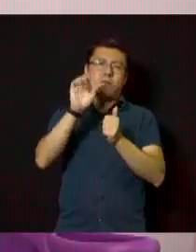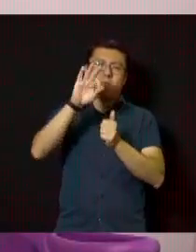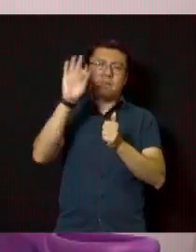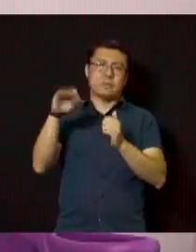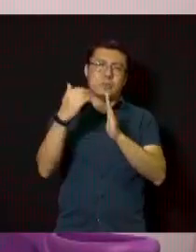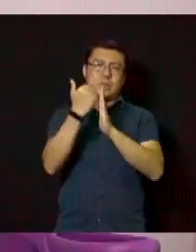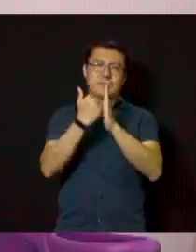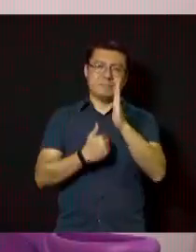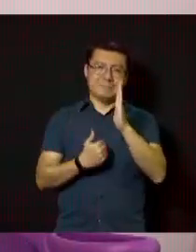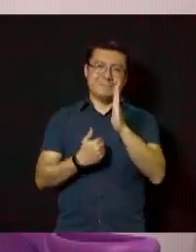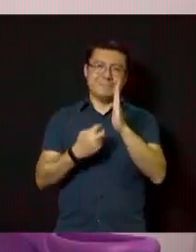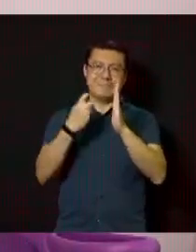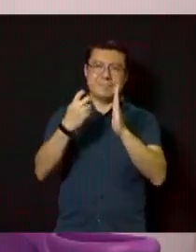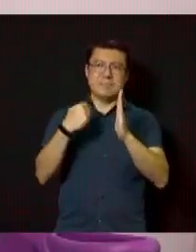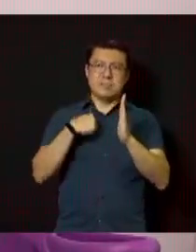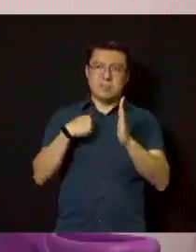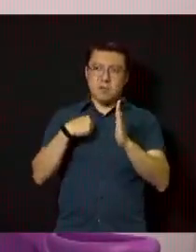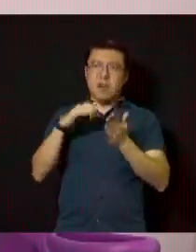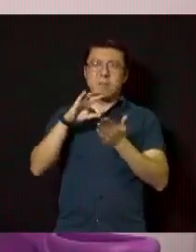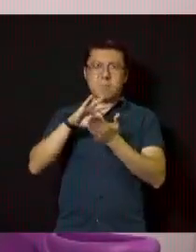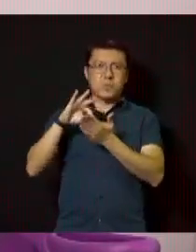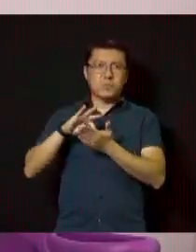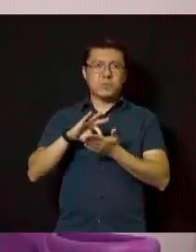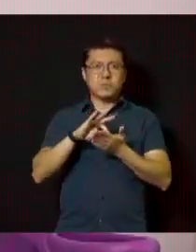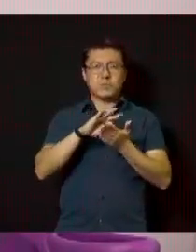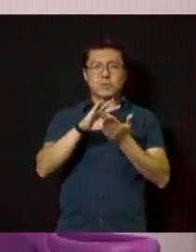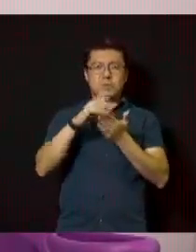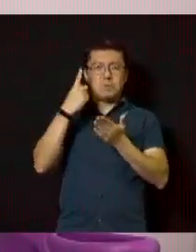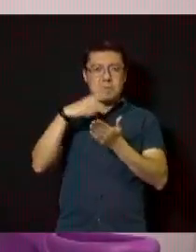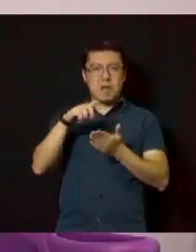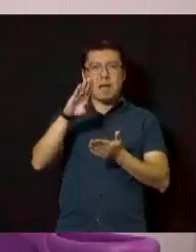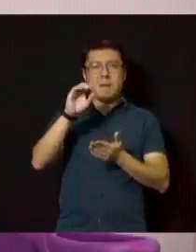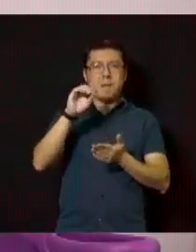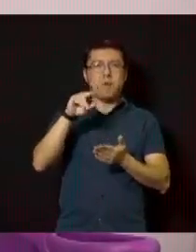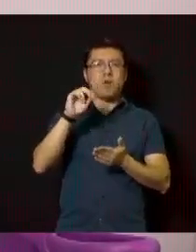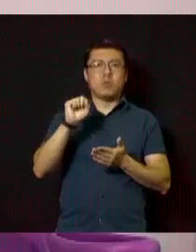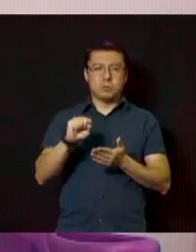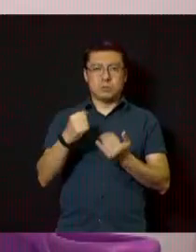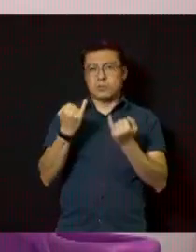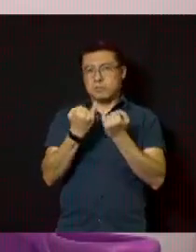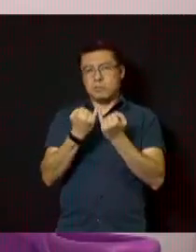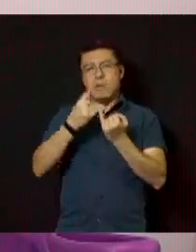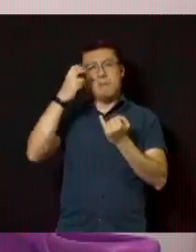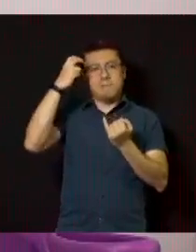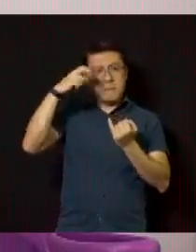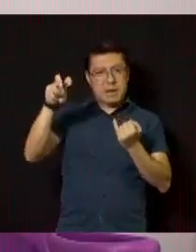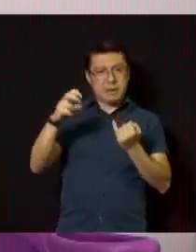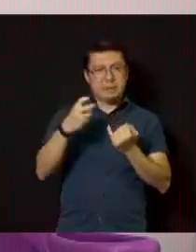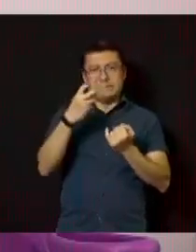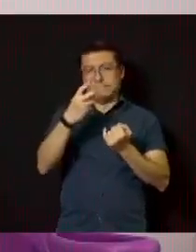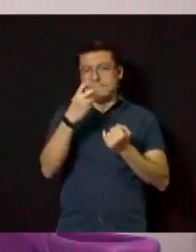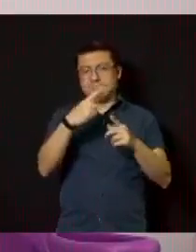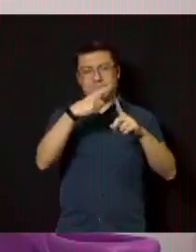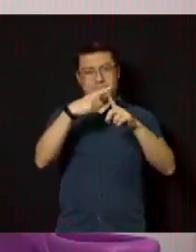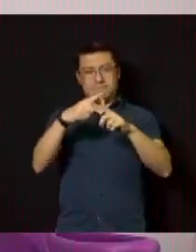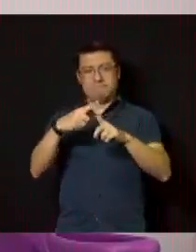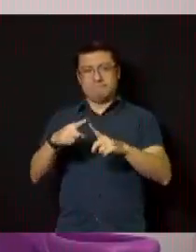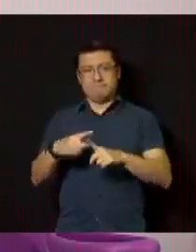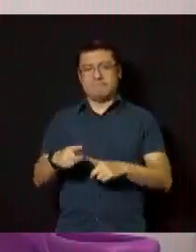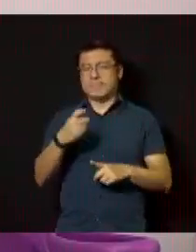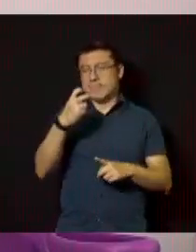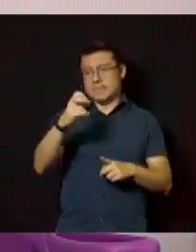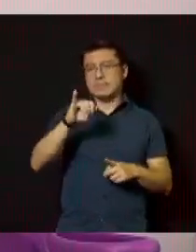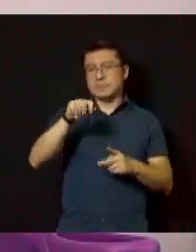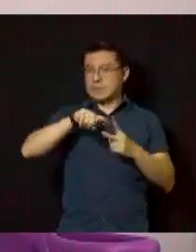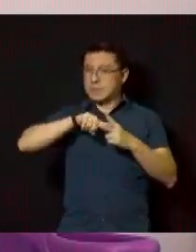me dan puntos y esos puntos me sirven para mis bonos, para mis viajes, para mis incentivos y para todo eso. Entonces, esto sí lo hice desde el